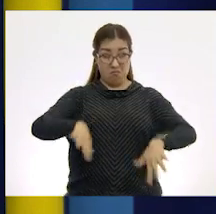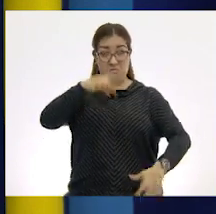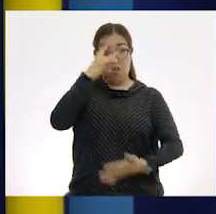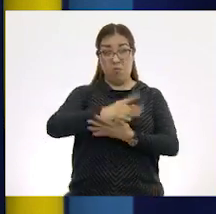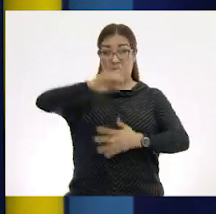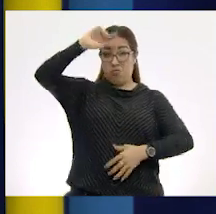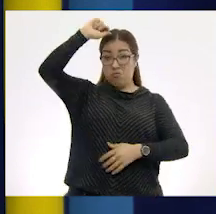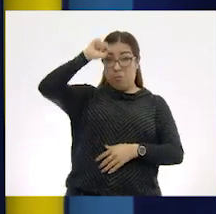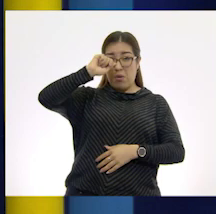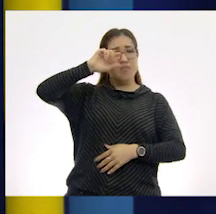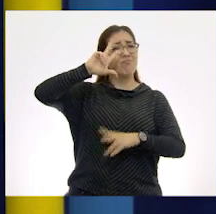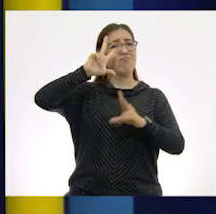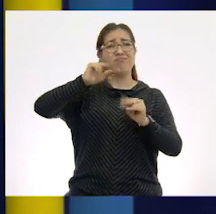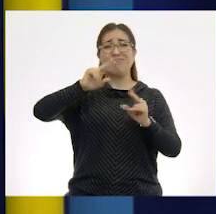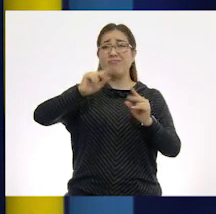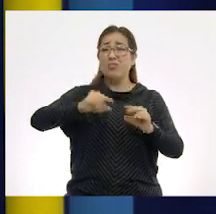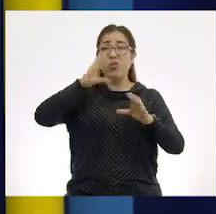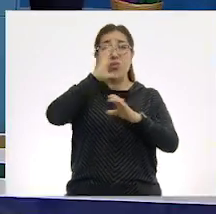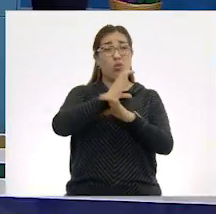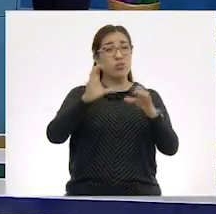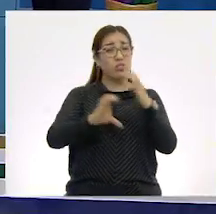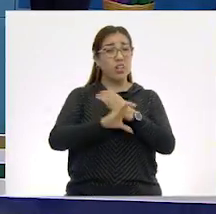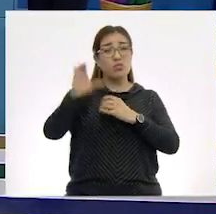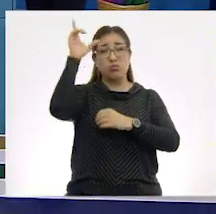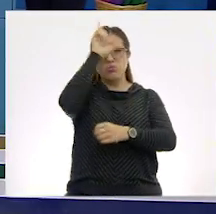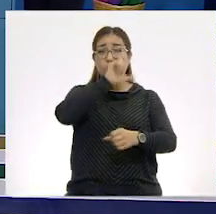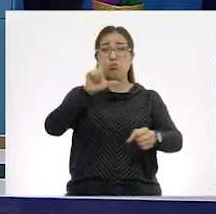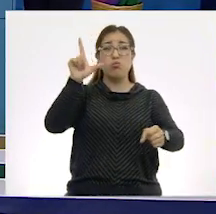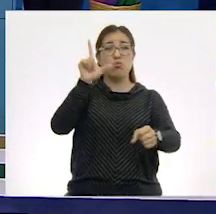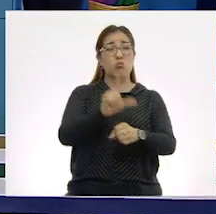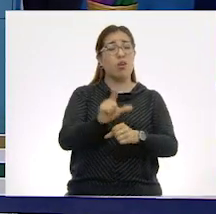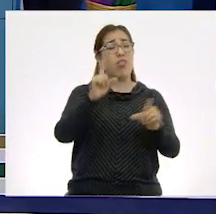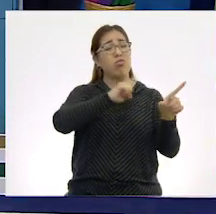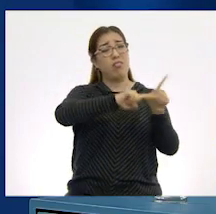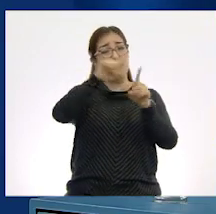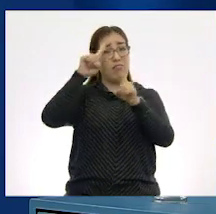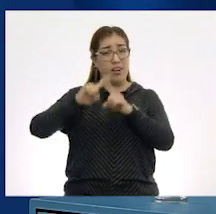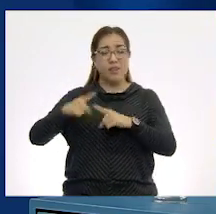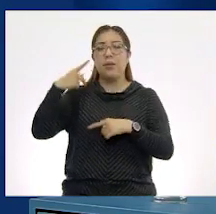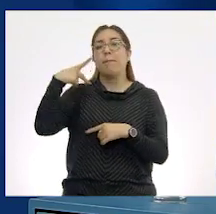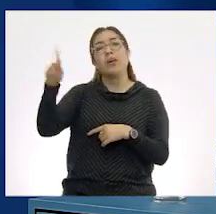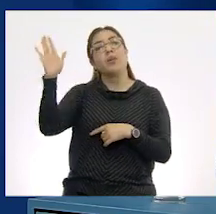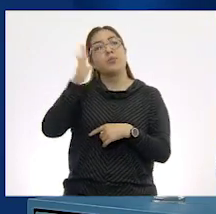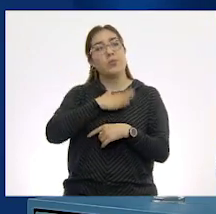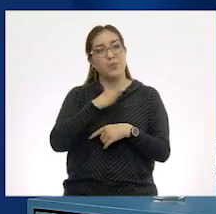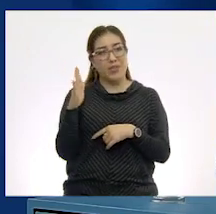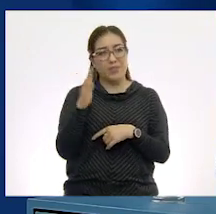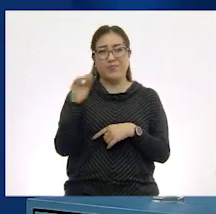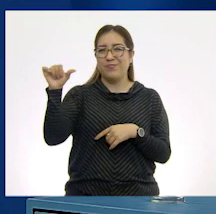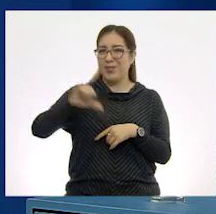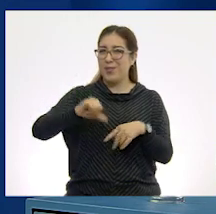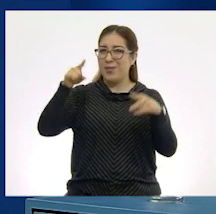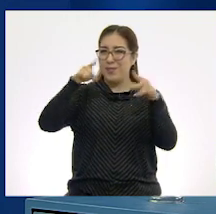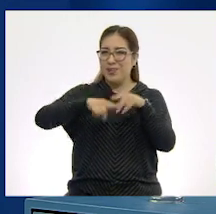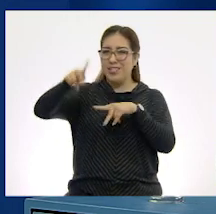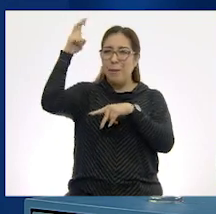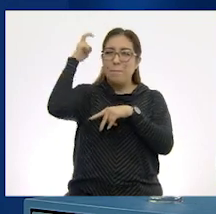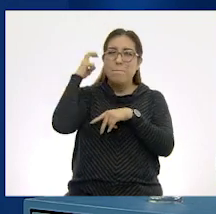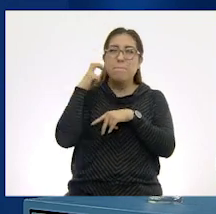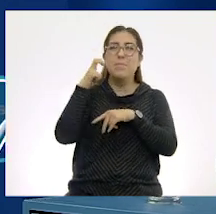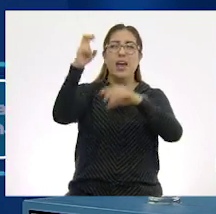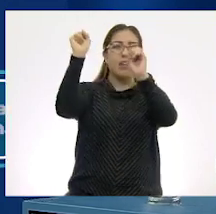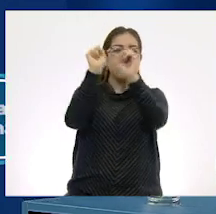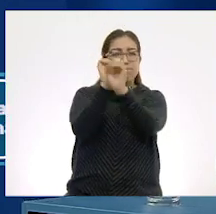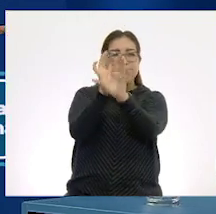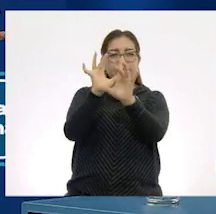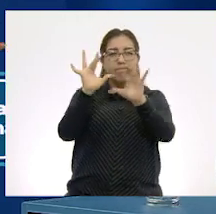de una diversidad cultural impresionante. Exacto. Pero bueno, comencemos con este viaje por el surgimiento de